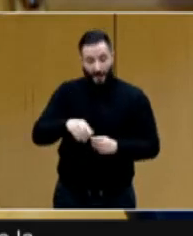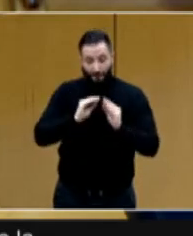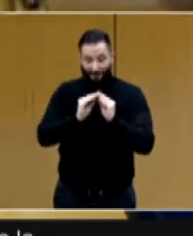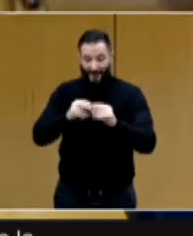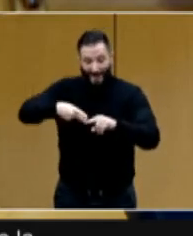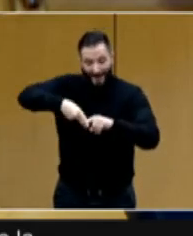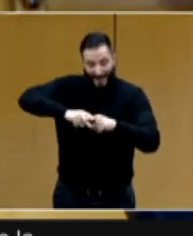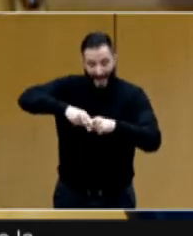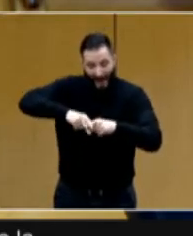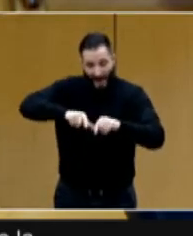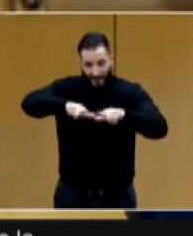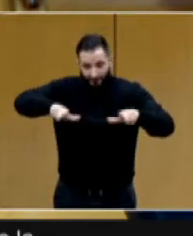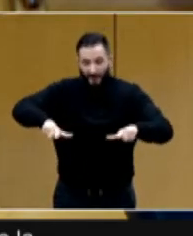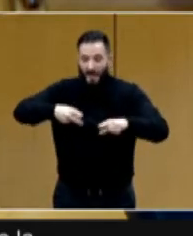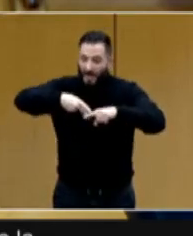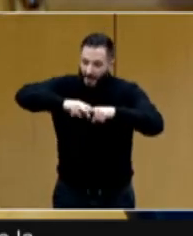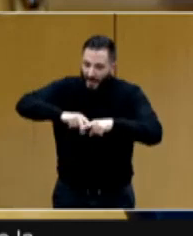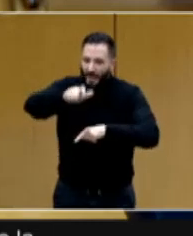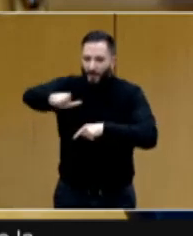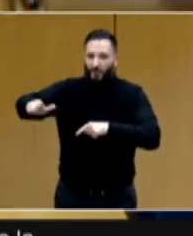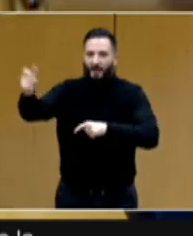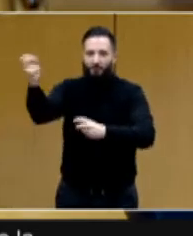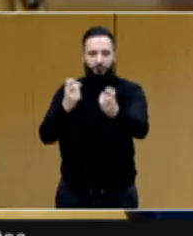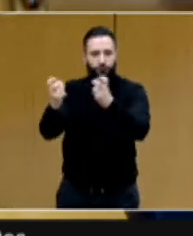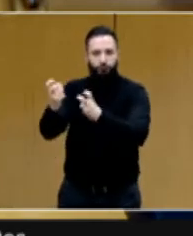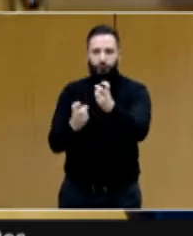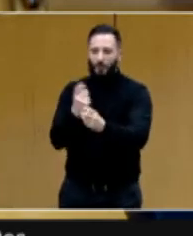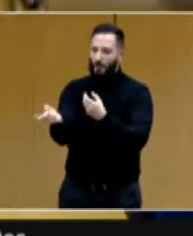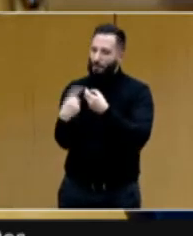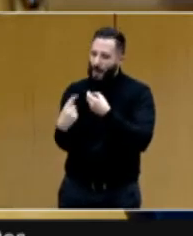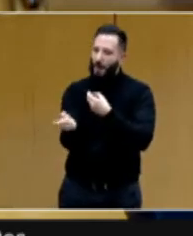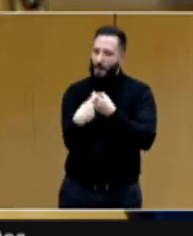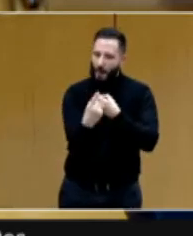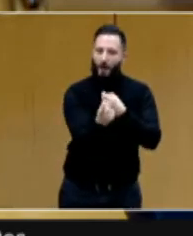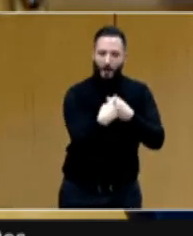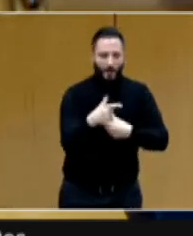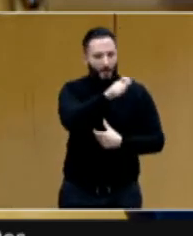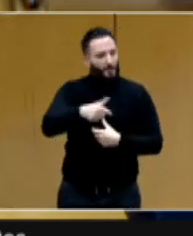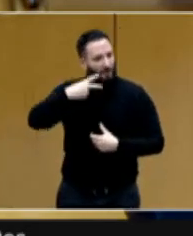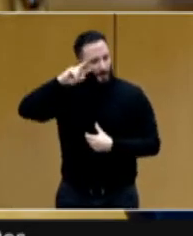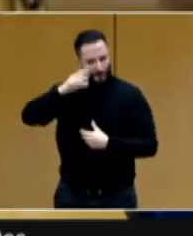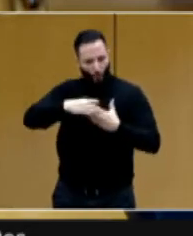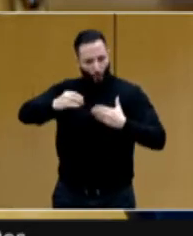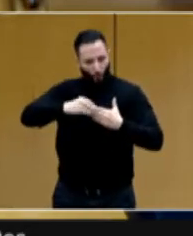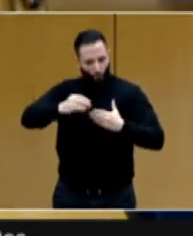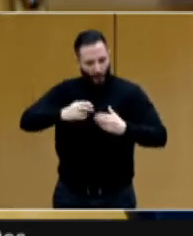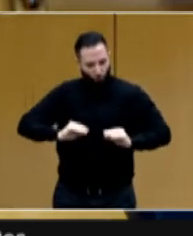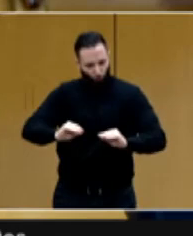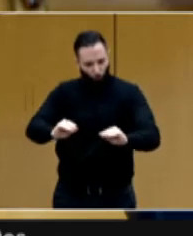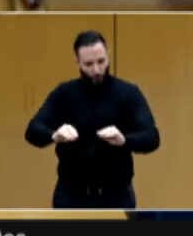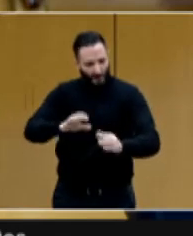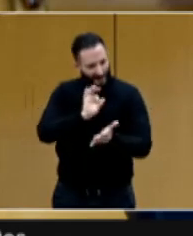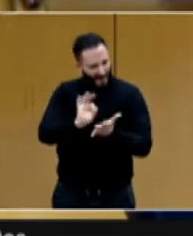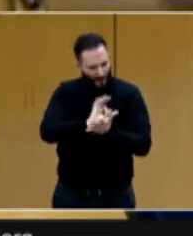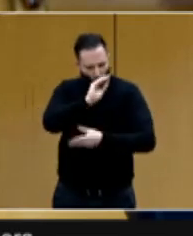los que participaron entidades participaron en primera persona usuarios de muchos de los servicios que aquí se están